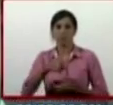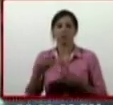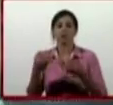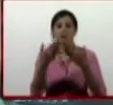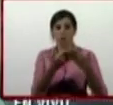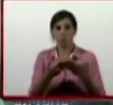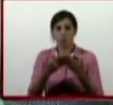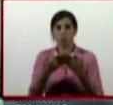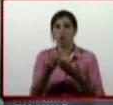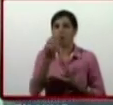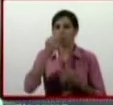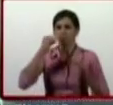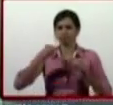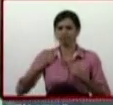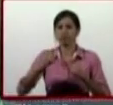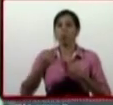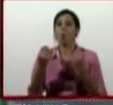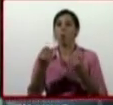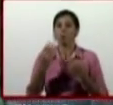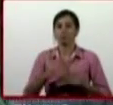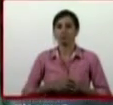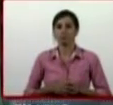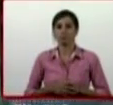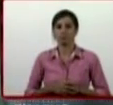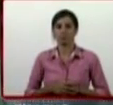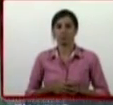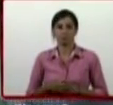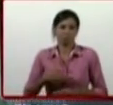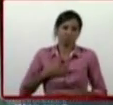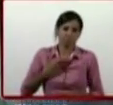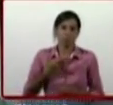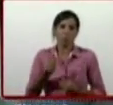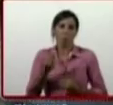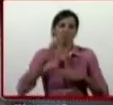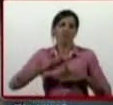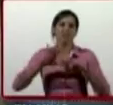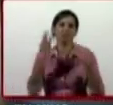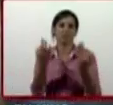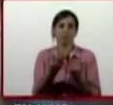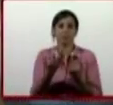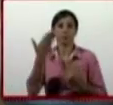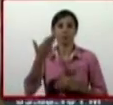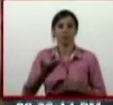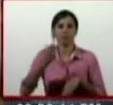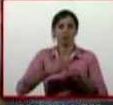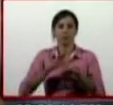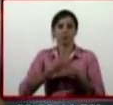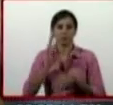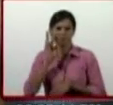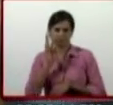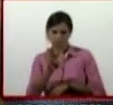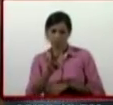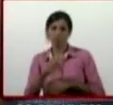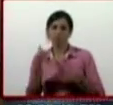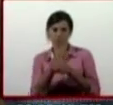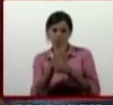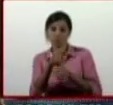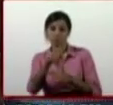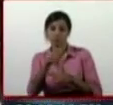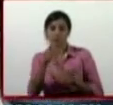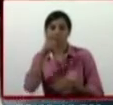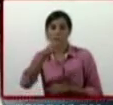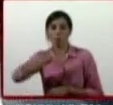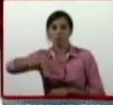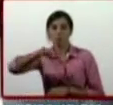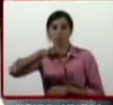nutricional de cómo están las capacidades. Ha sido muy importante porque hemos determinado en la población un nivel